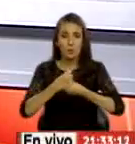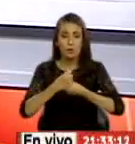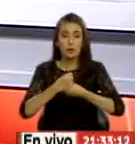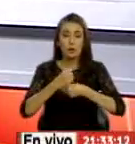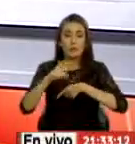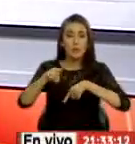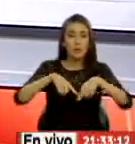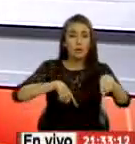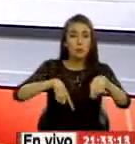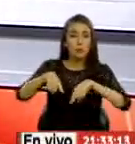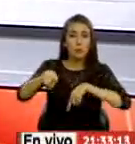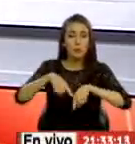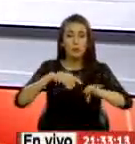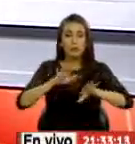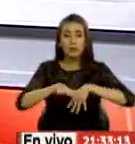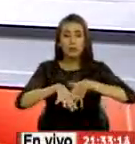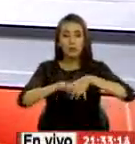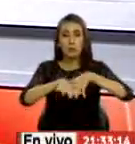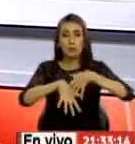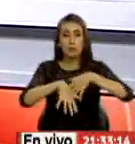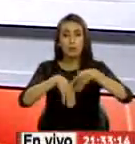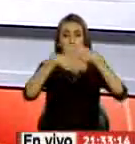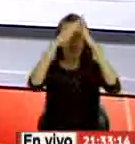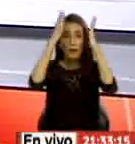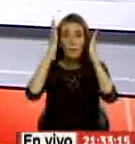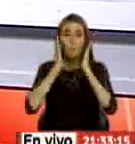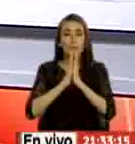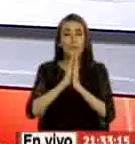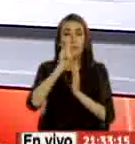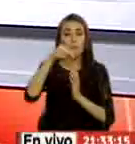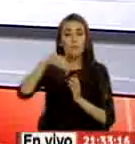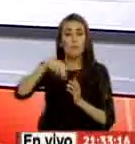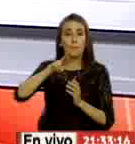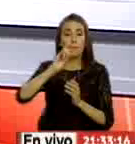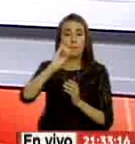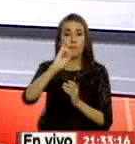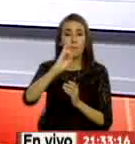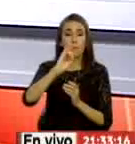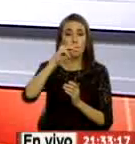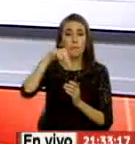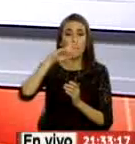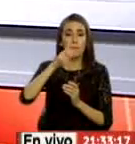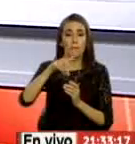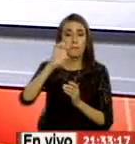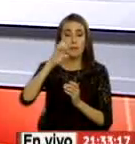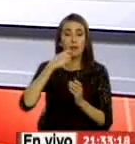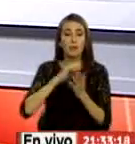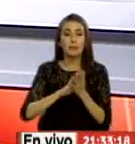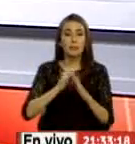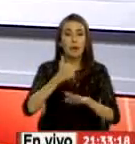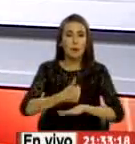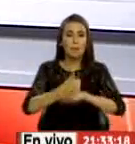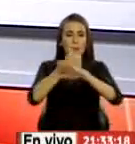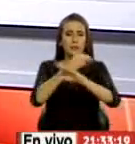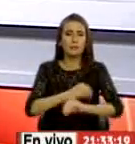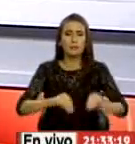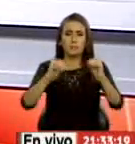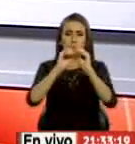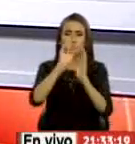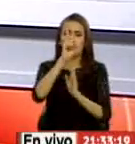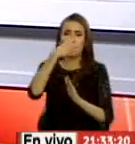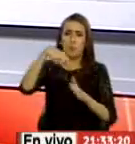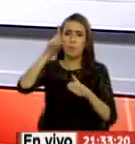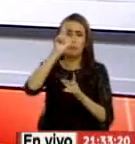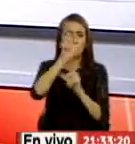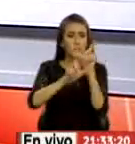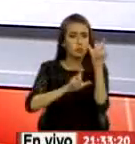por la peregrinación al santuario de la Virgen de Quinche. Esto al norte de Quito. Autoridades estiman la presencia de más de 1 millón de personas e